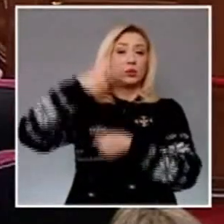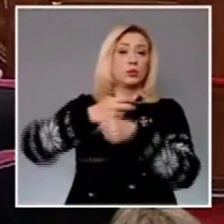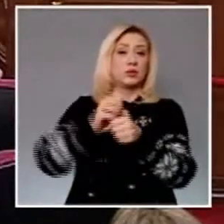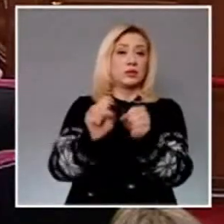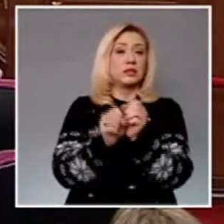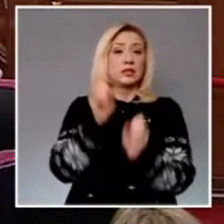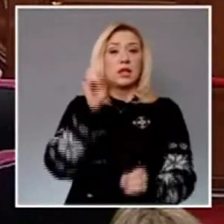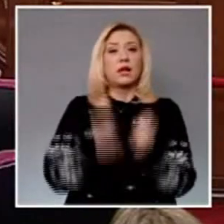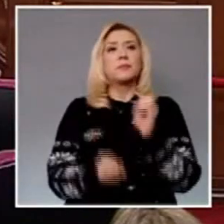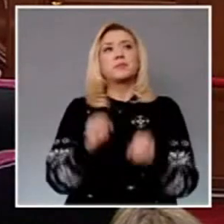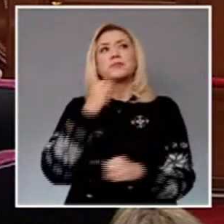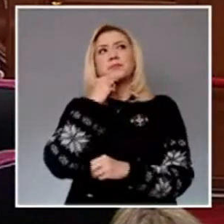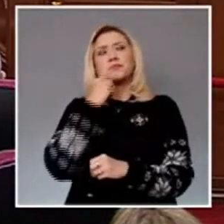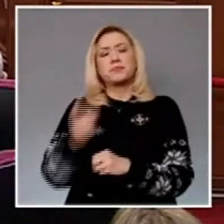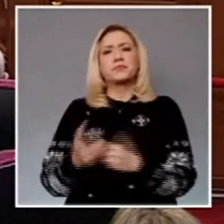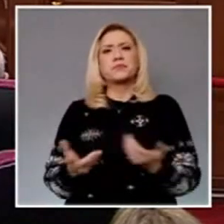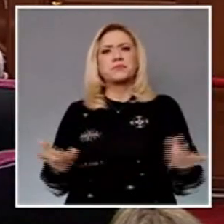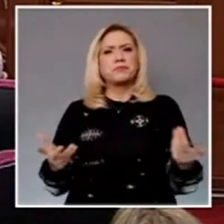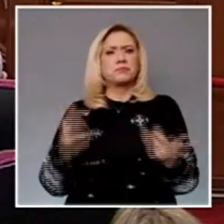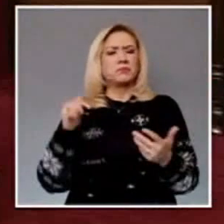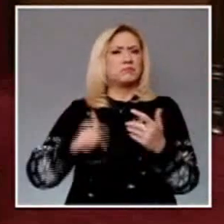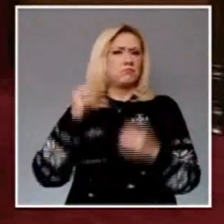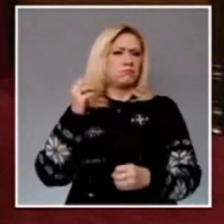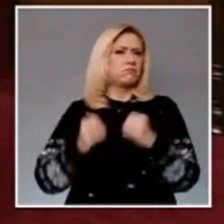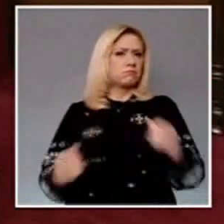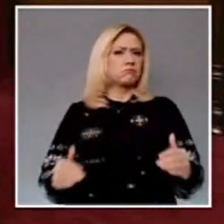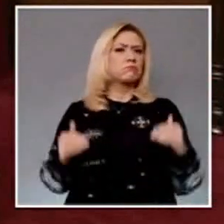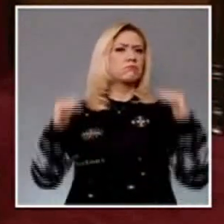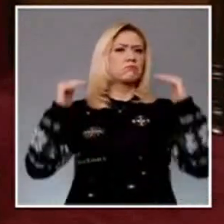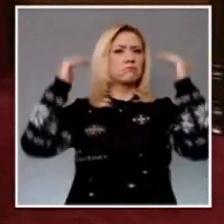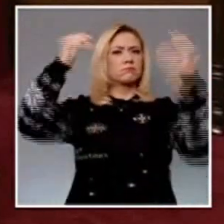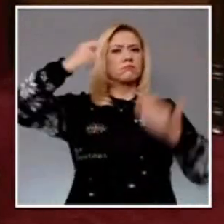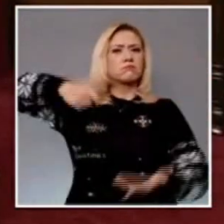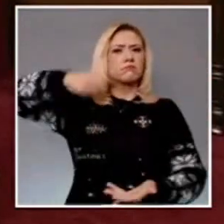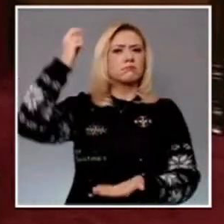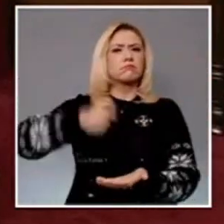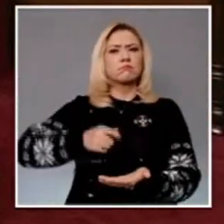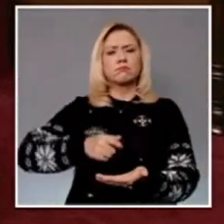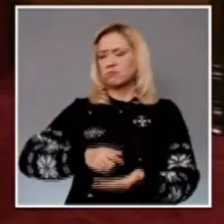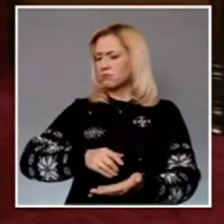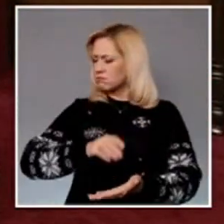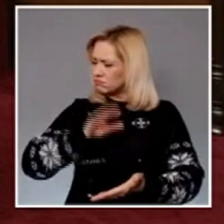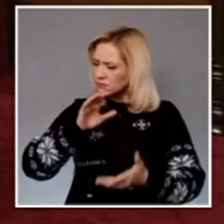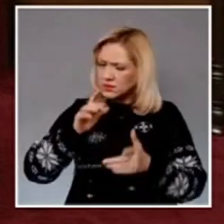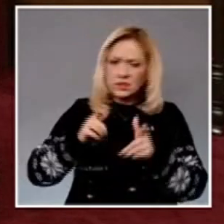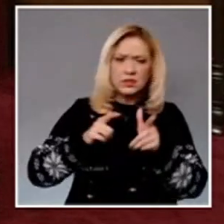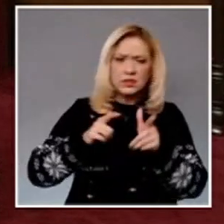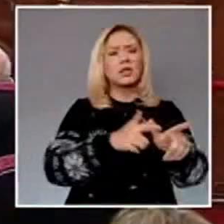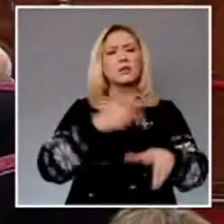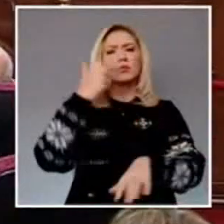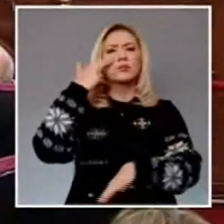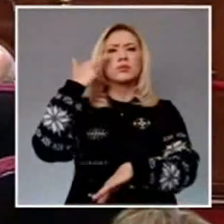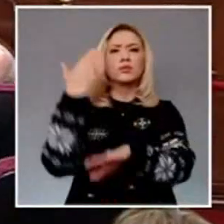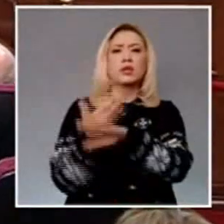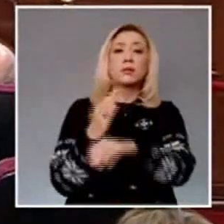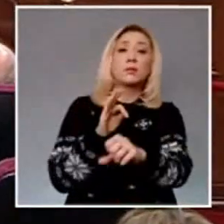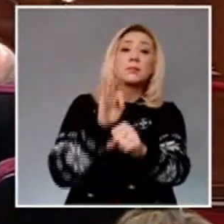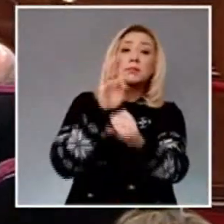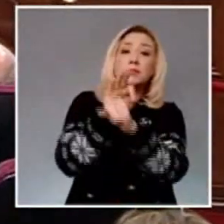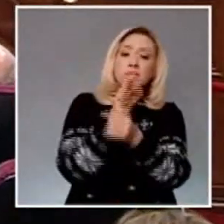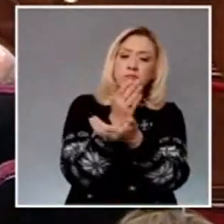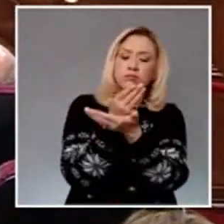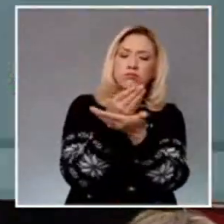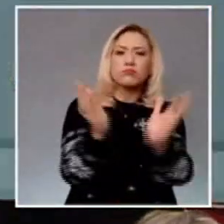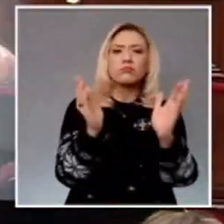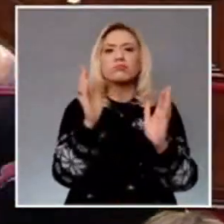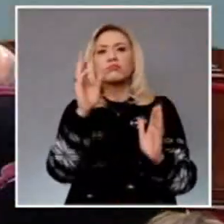que el Tribunal Constitucional mexicano persiste en su responsabilidad de proteger y garantizar los valores